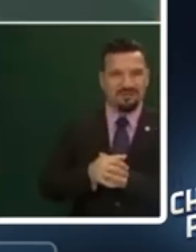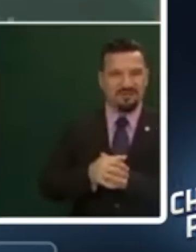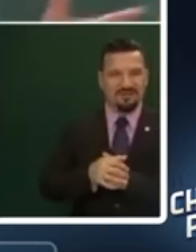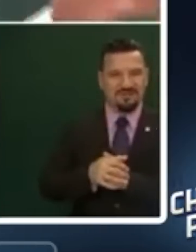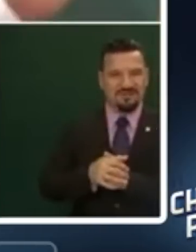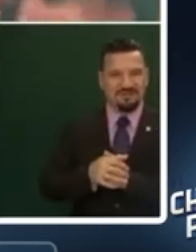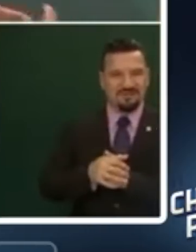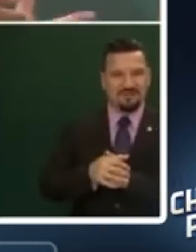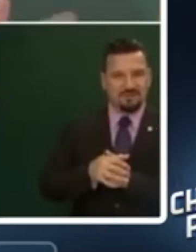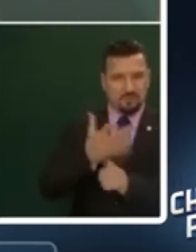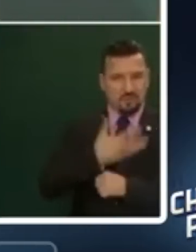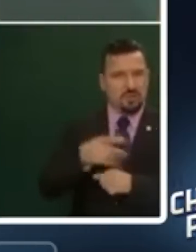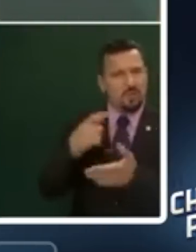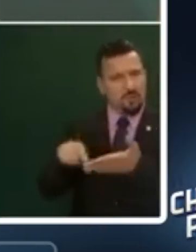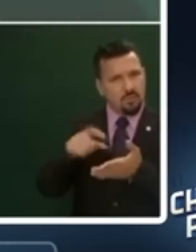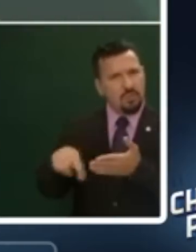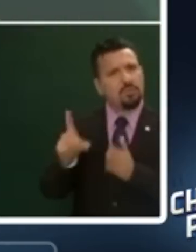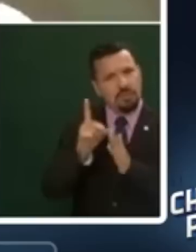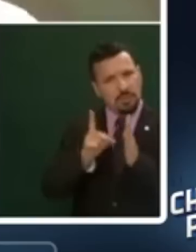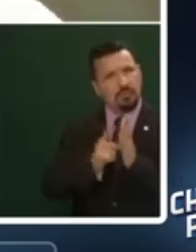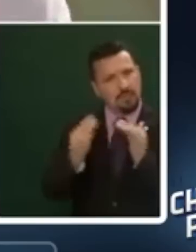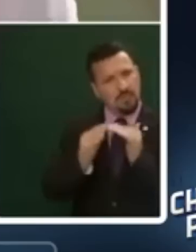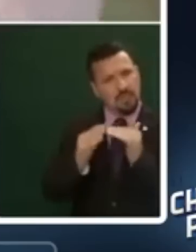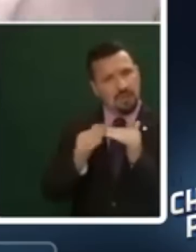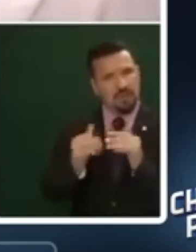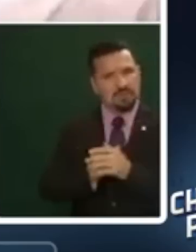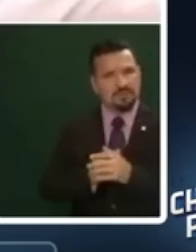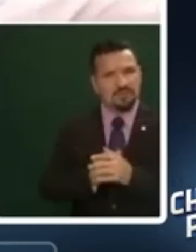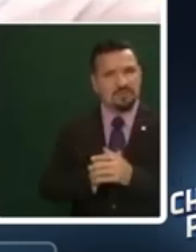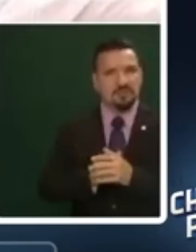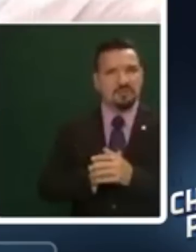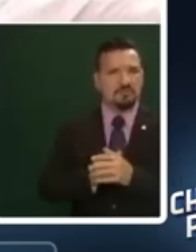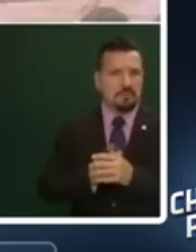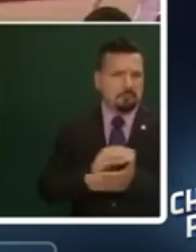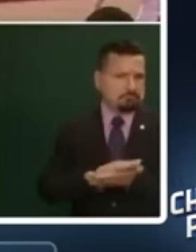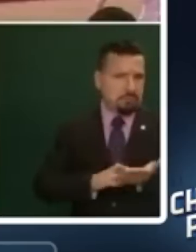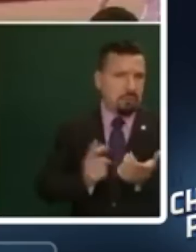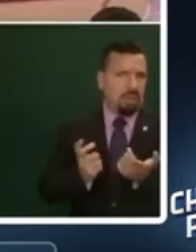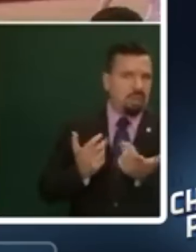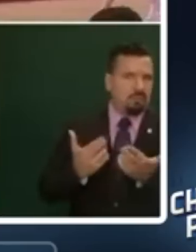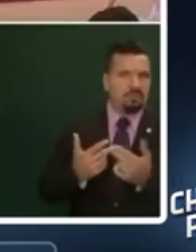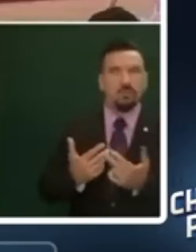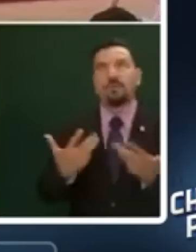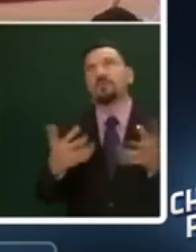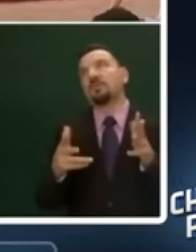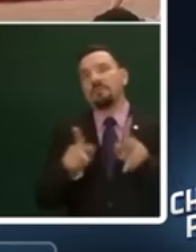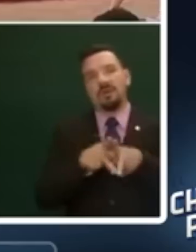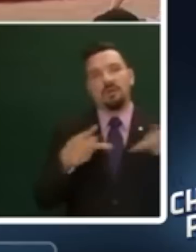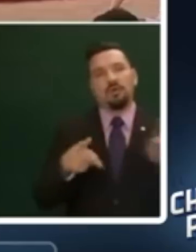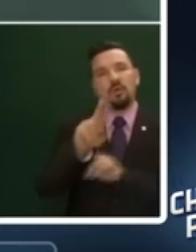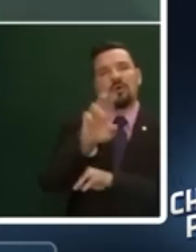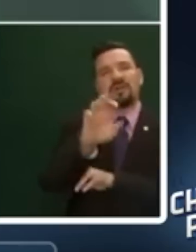pero modesto y un gran escándalo de periódico reforma